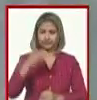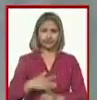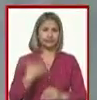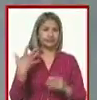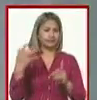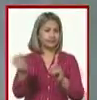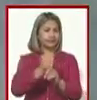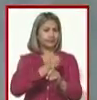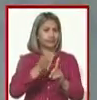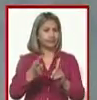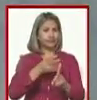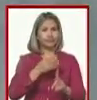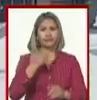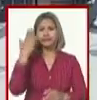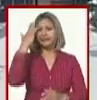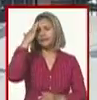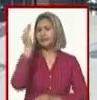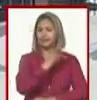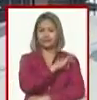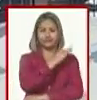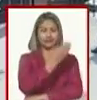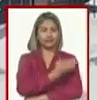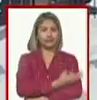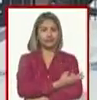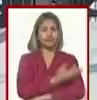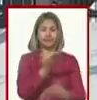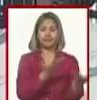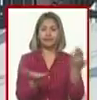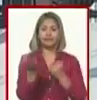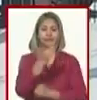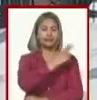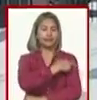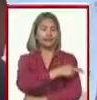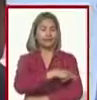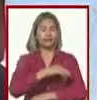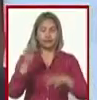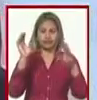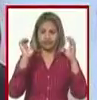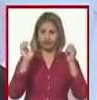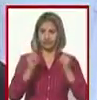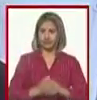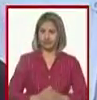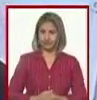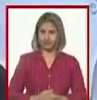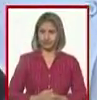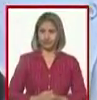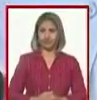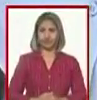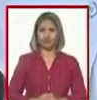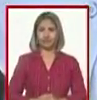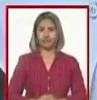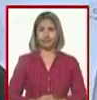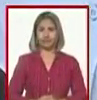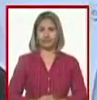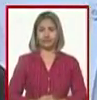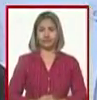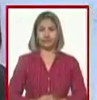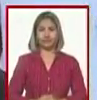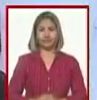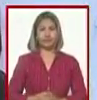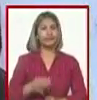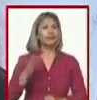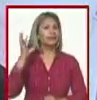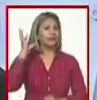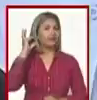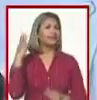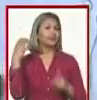habría golpeado a su víctima con tal violencia que ella tuvo que ser internada de emergencia. La machucó con su mano, de su cabello al suelo la